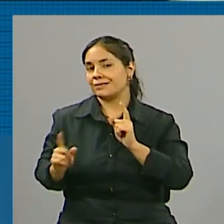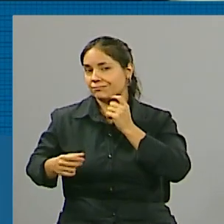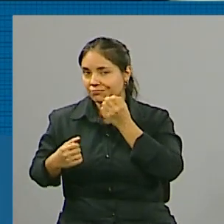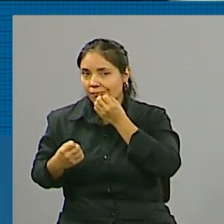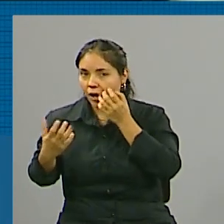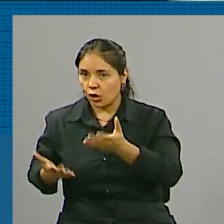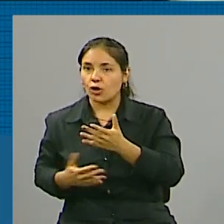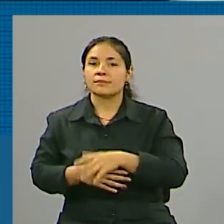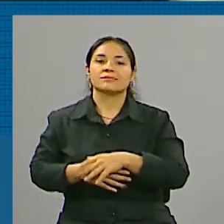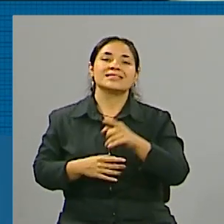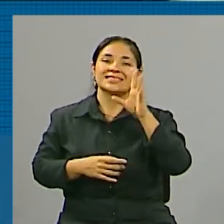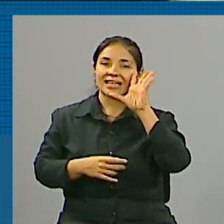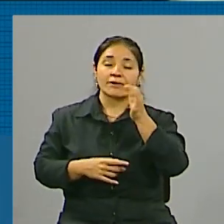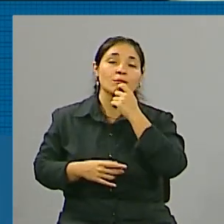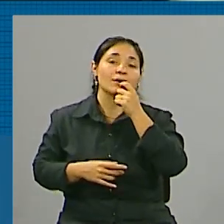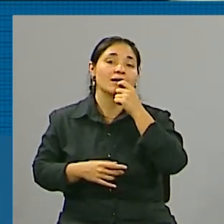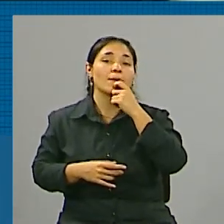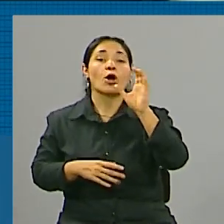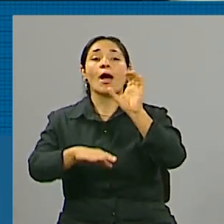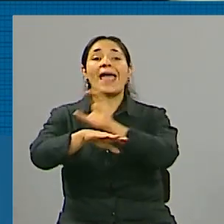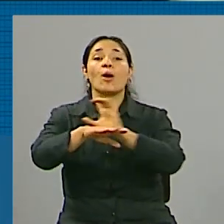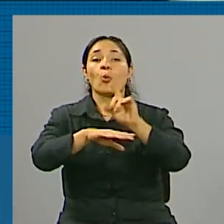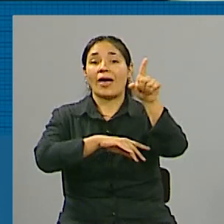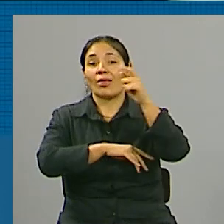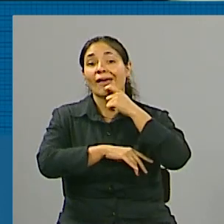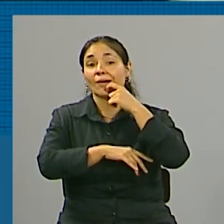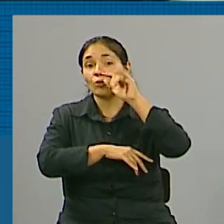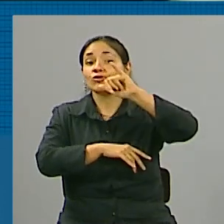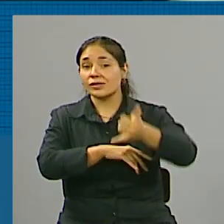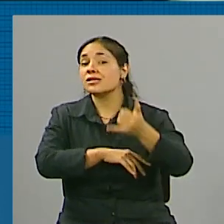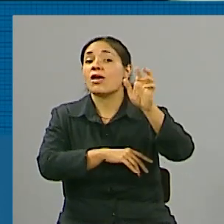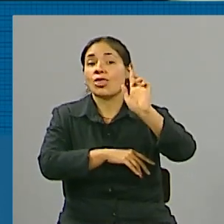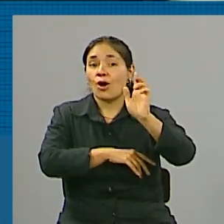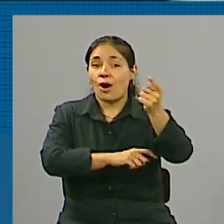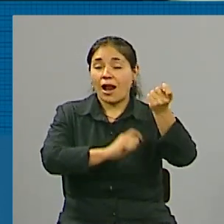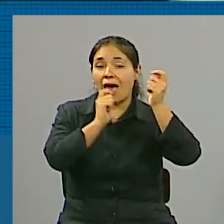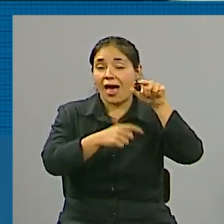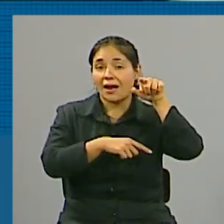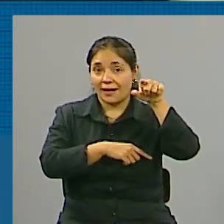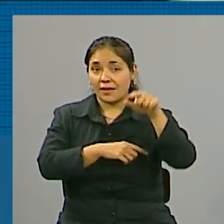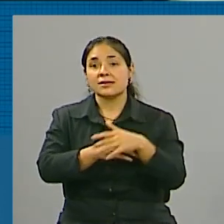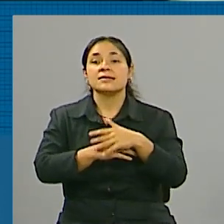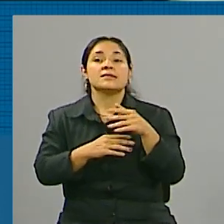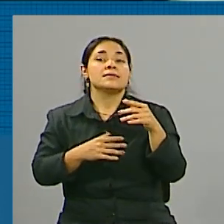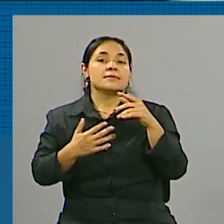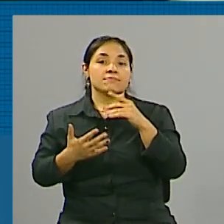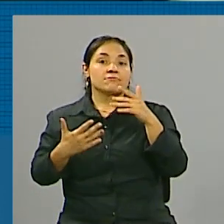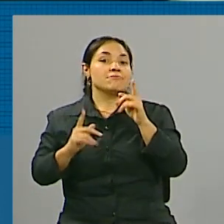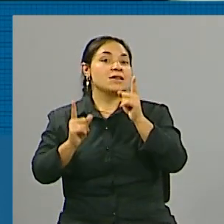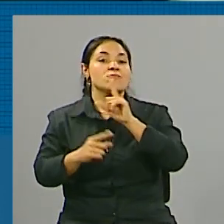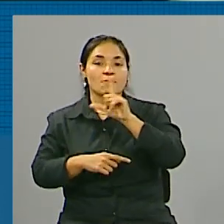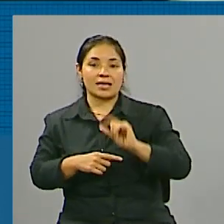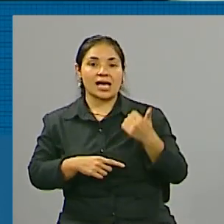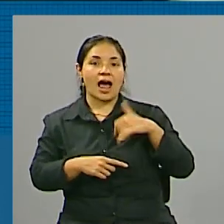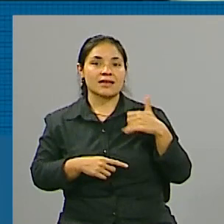la dolarización, Ecuador es el ejemplo, y muchos lo citan como, bueno, es lo que de pronto debería adoptar nuestro país. ¿Qué pasó